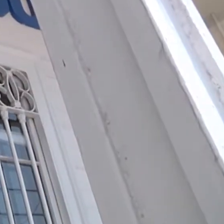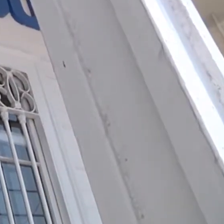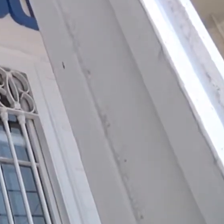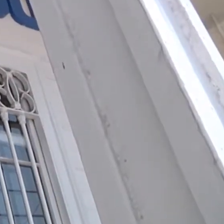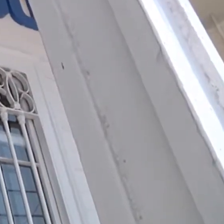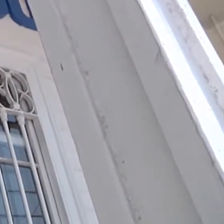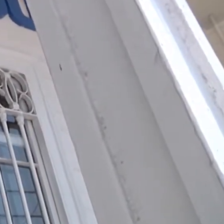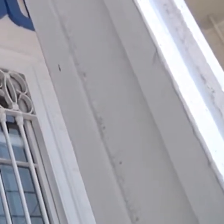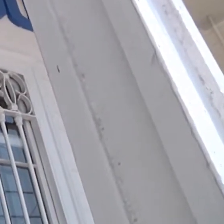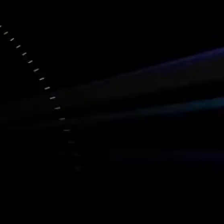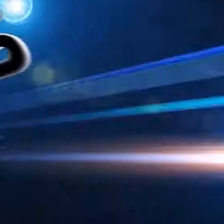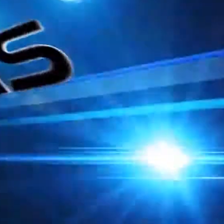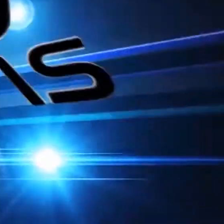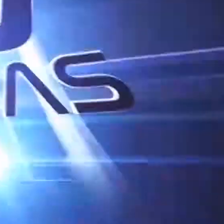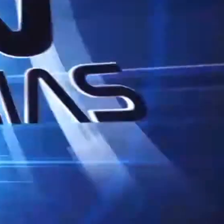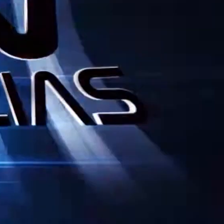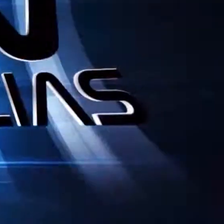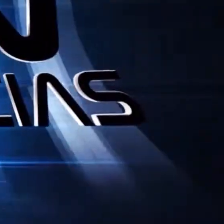¡Gracias!